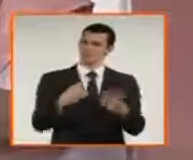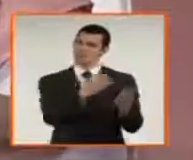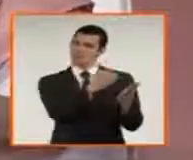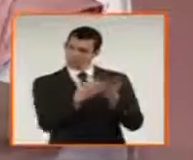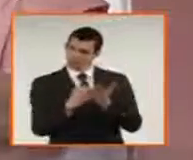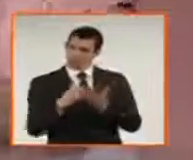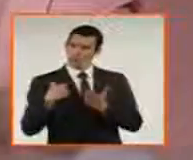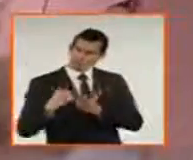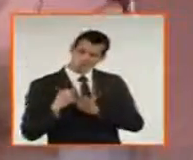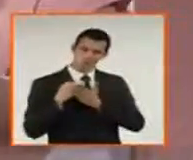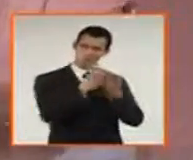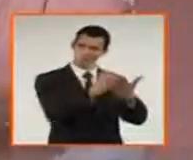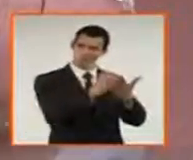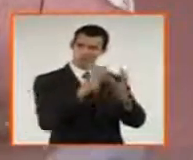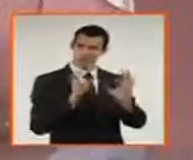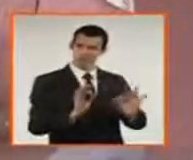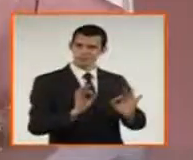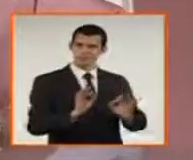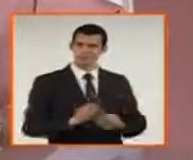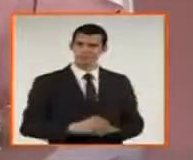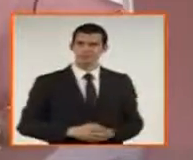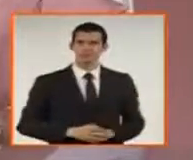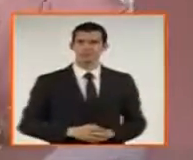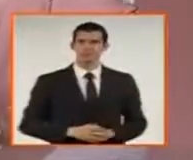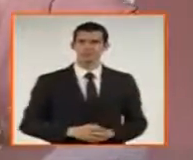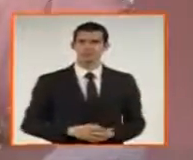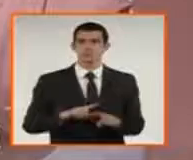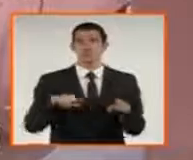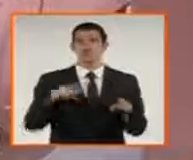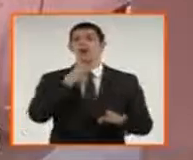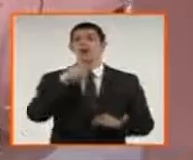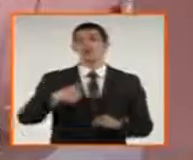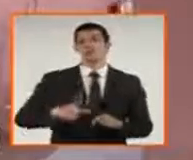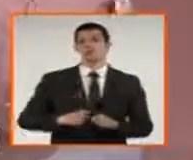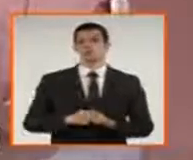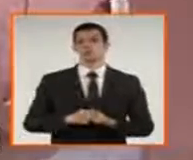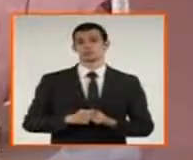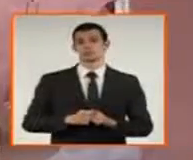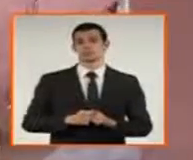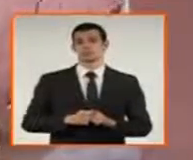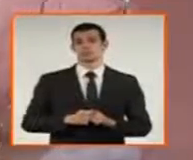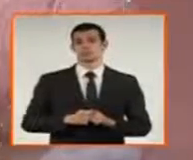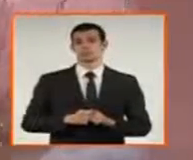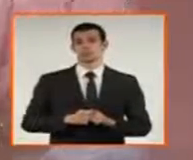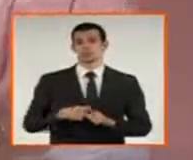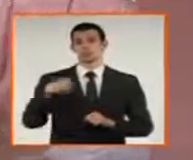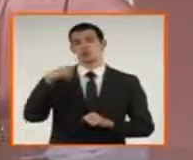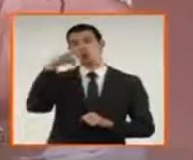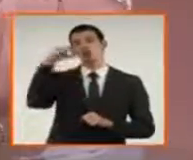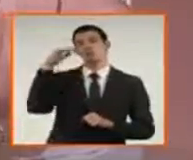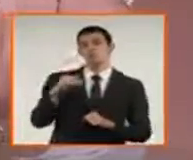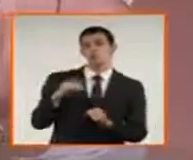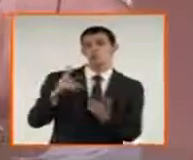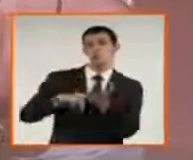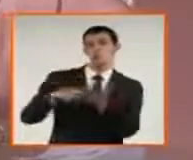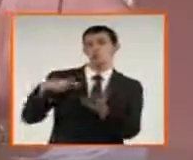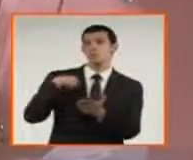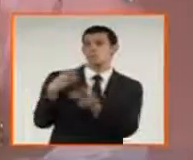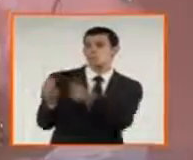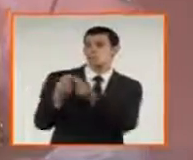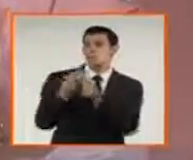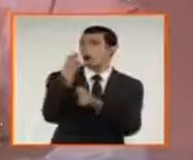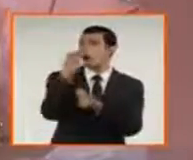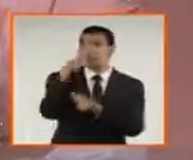hijos alimentos. Pero si yo no cumplí en ese momento, no puedo pretender que después tú cumplas conmigo esa